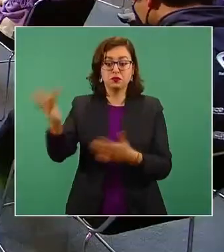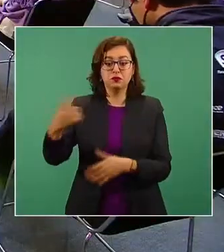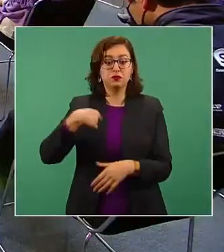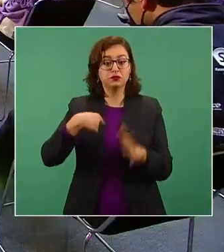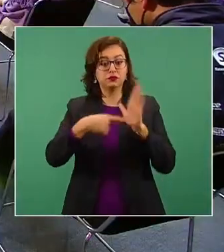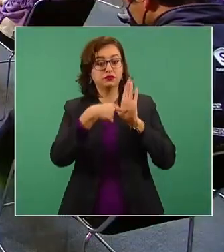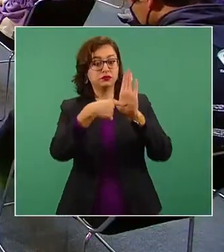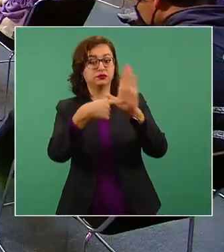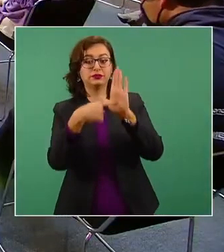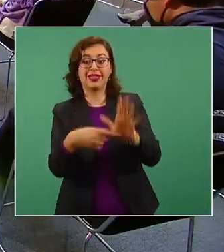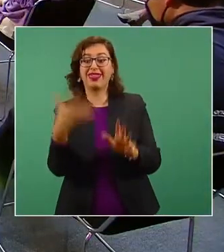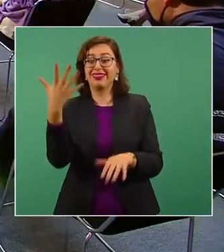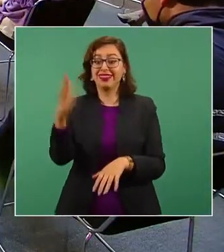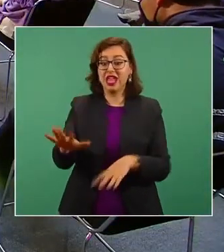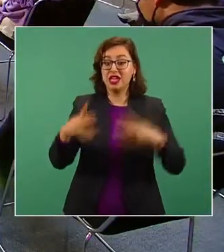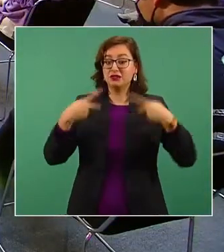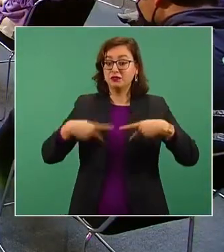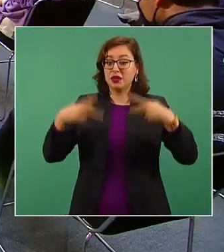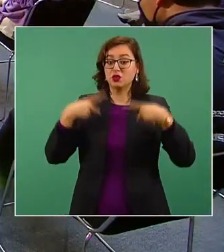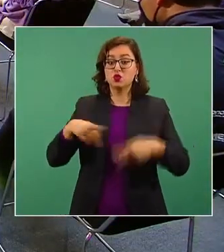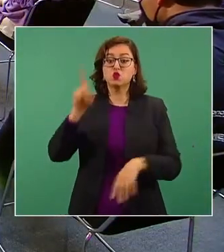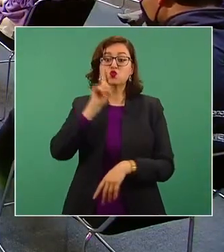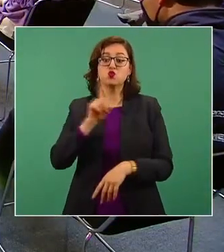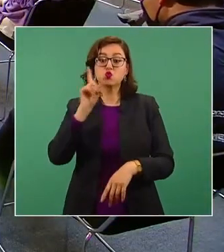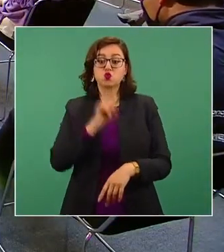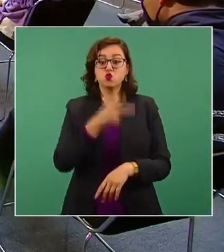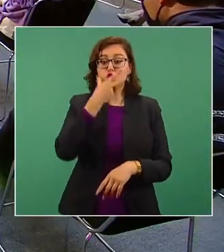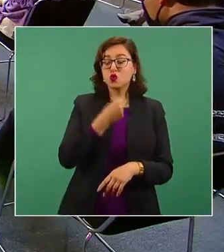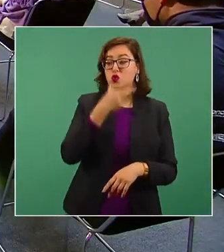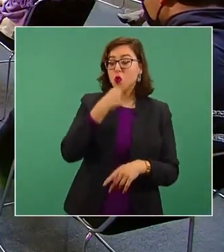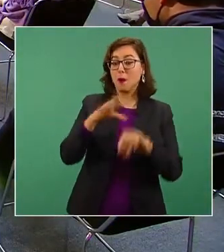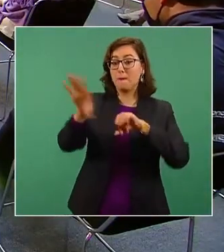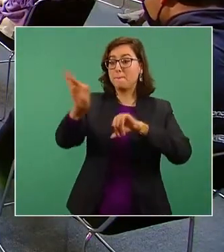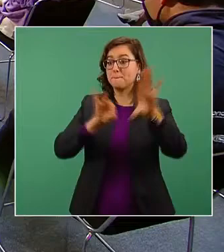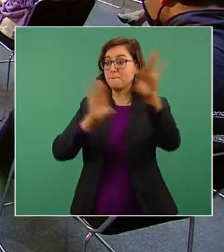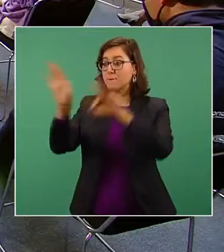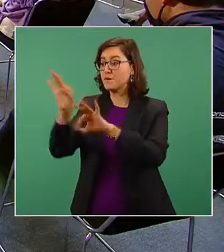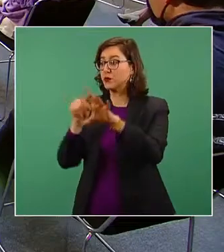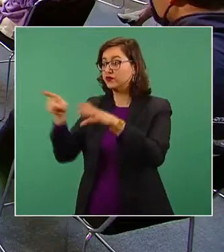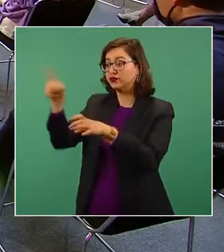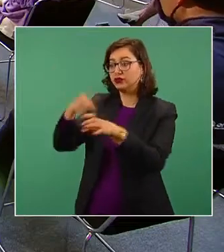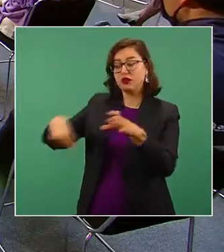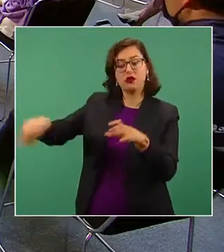10 nombres de mujeres y de hombres que